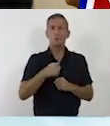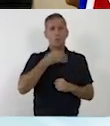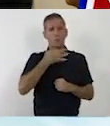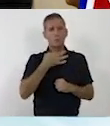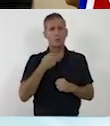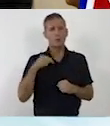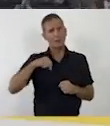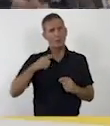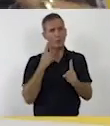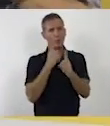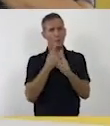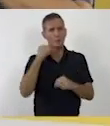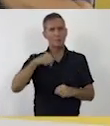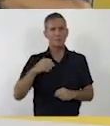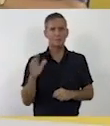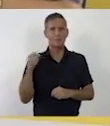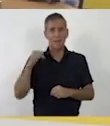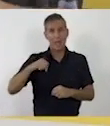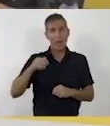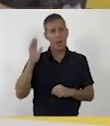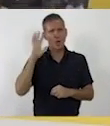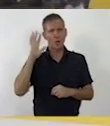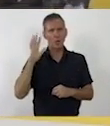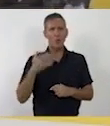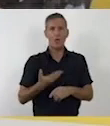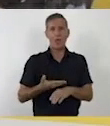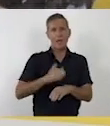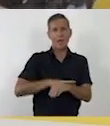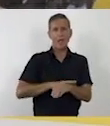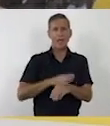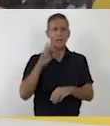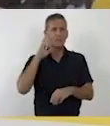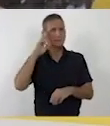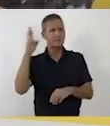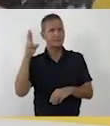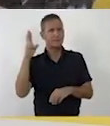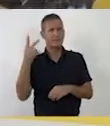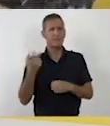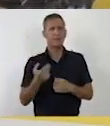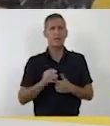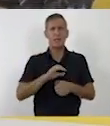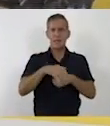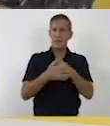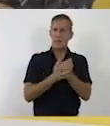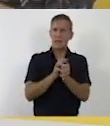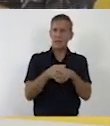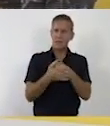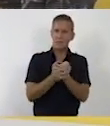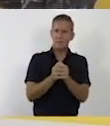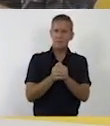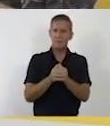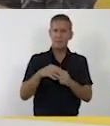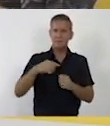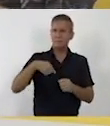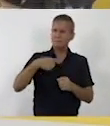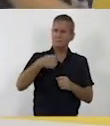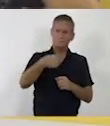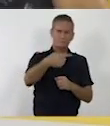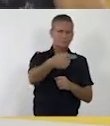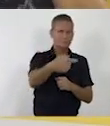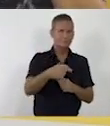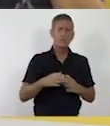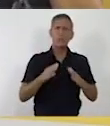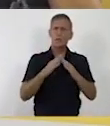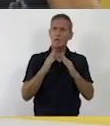en el encuentro de hoy. Bueno, me voy a despedir, no sin antes recordarles que hay que lavarse las manos constantemente,